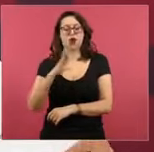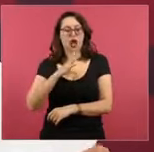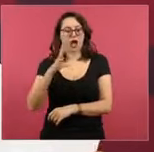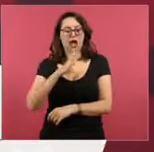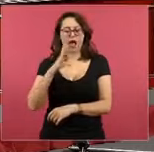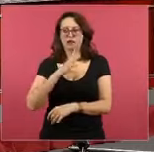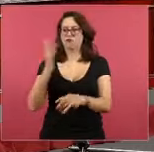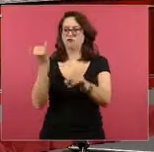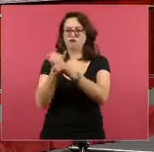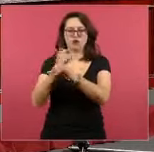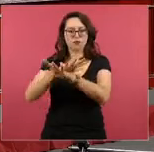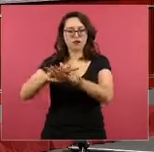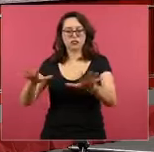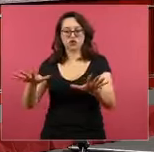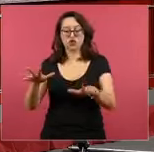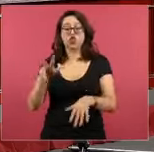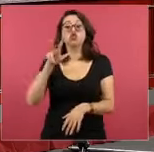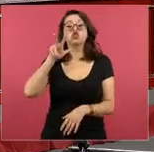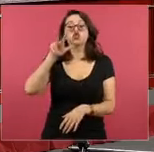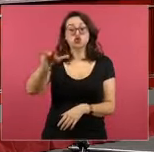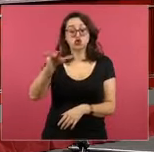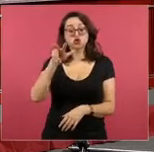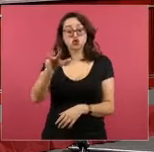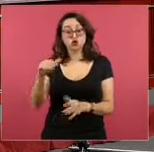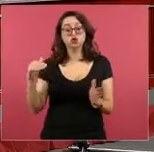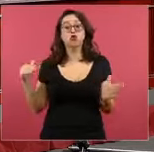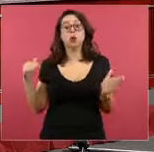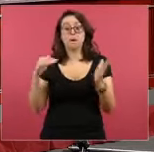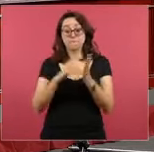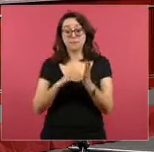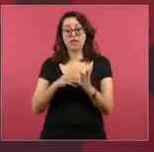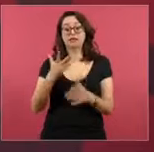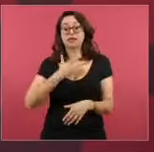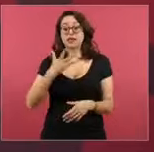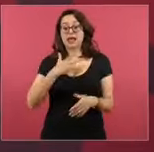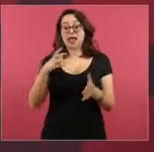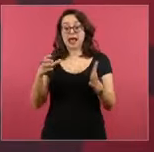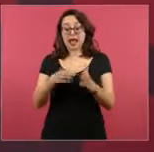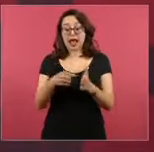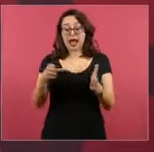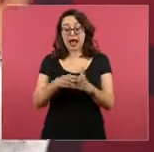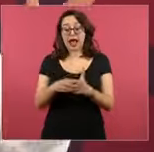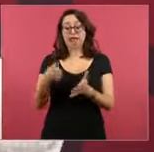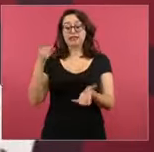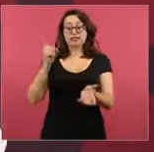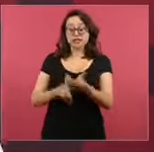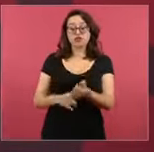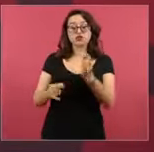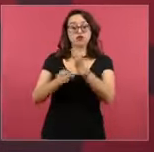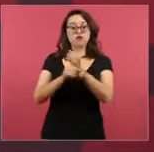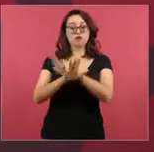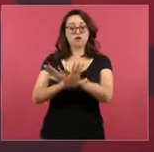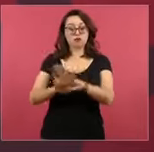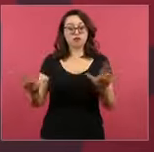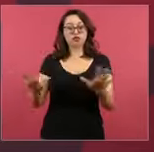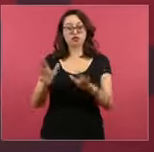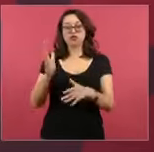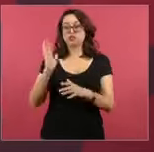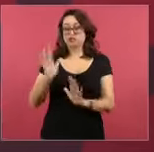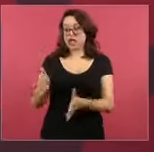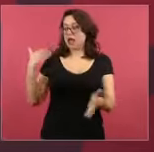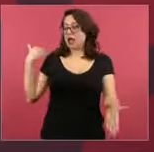todas. Para las 18,000 habrá estos codificadores. En eso estamos. Llevamos instalado el